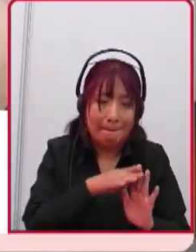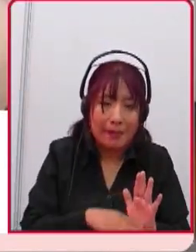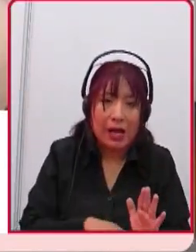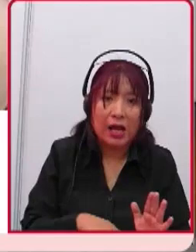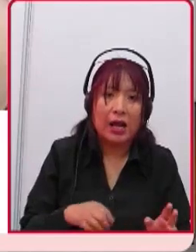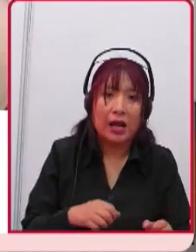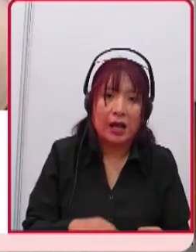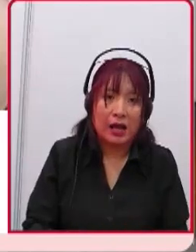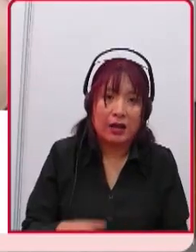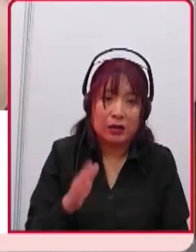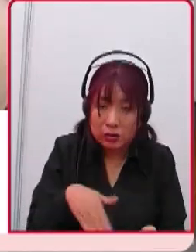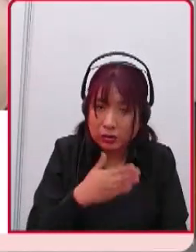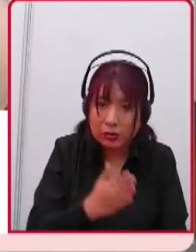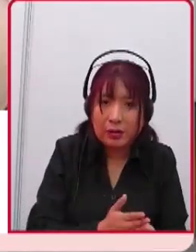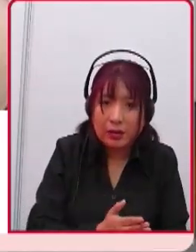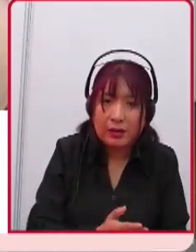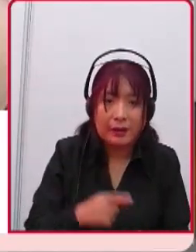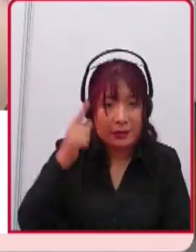del público.